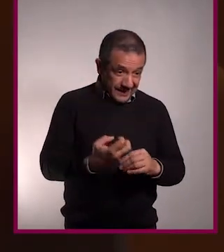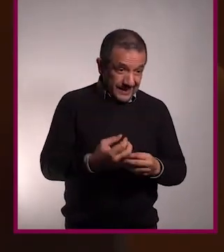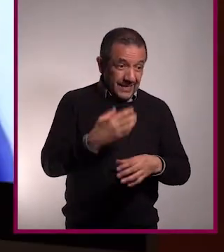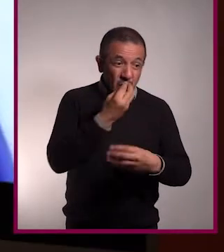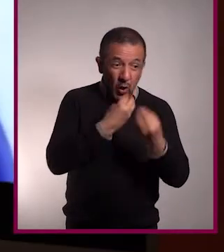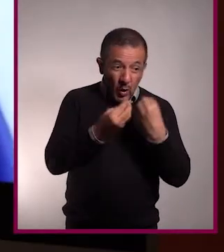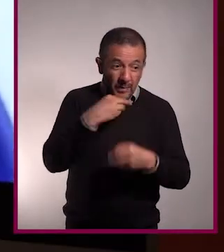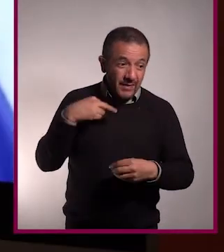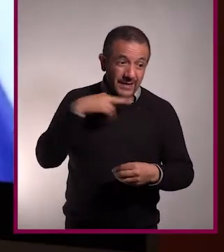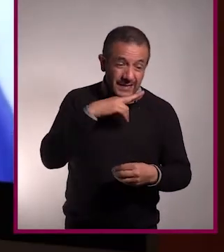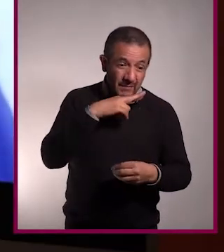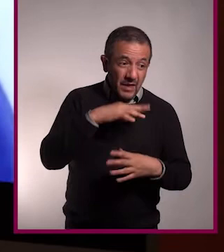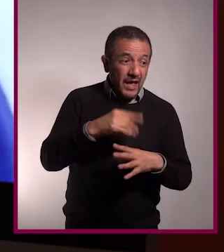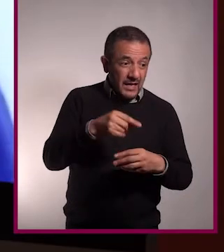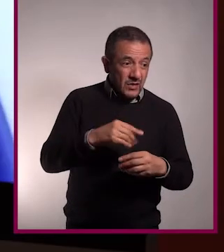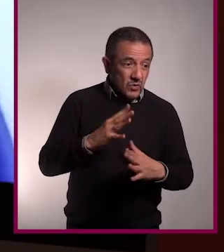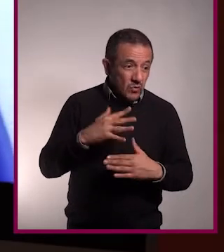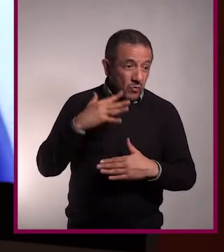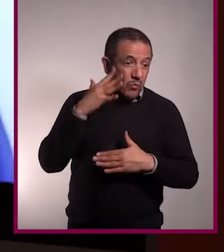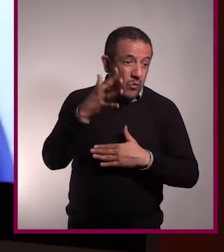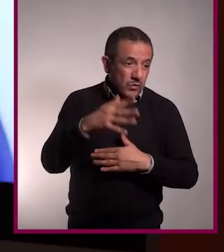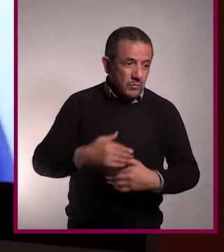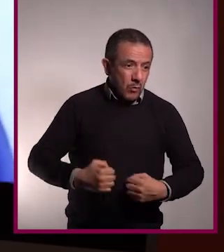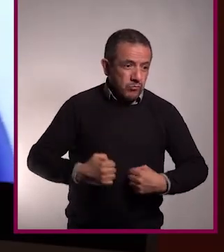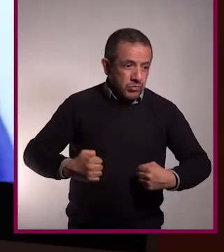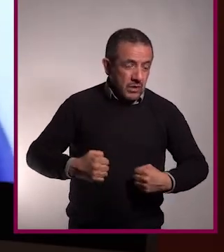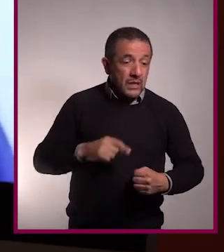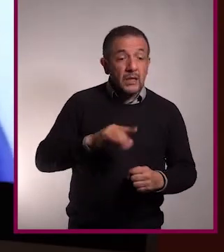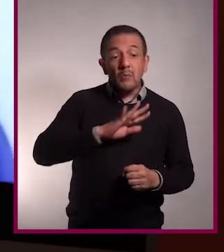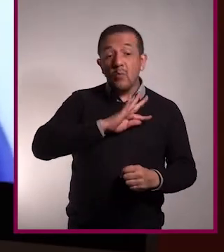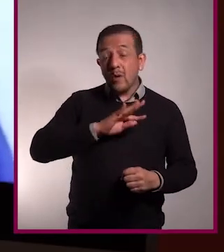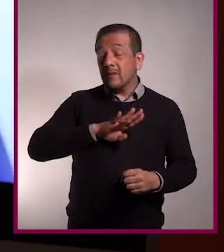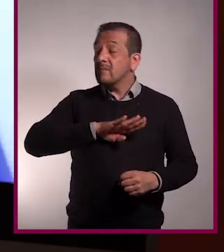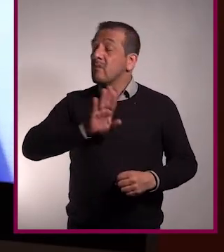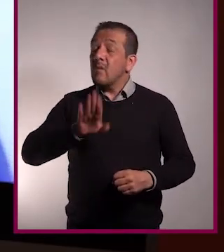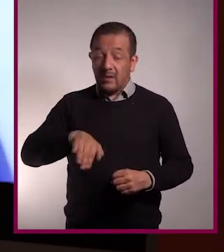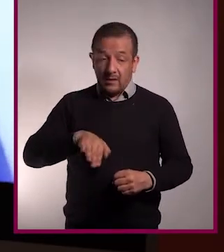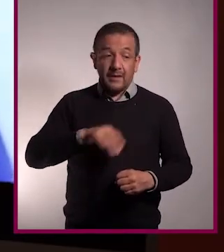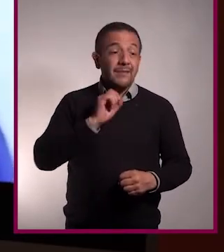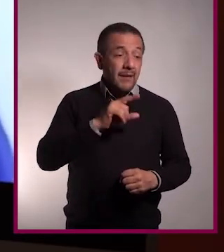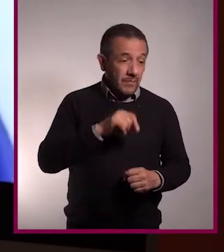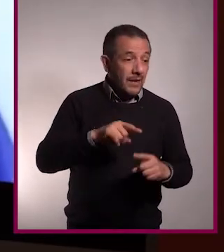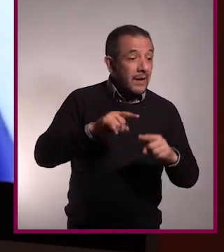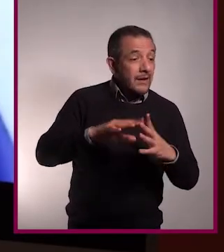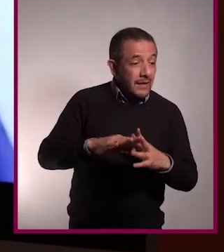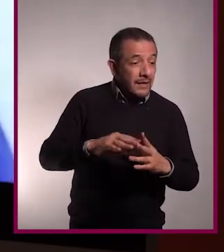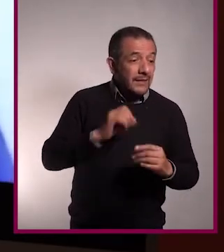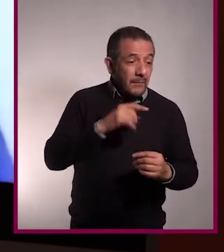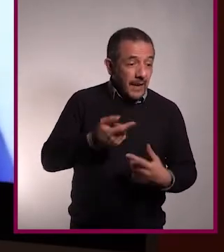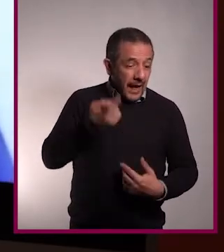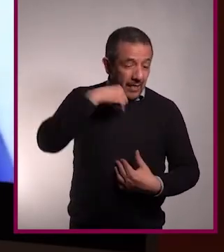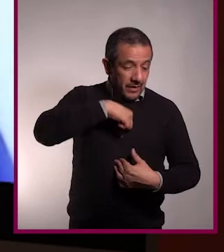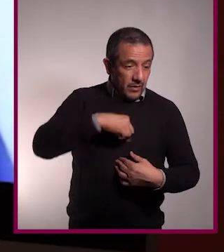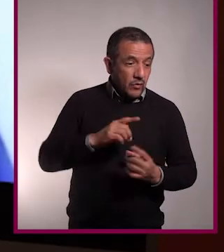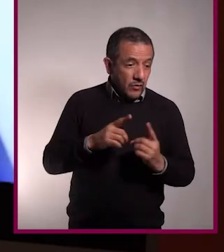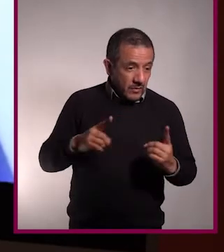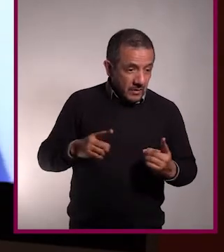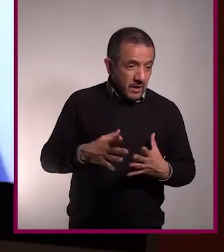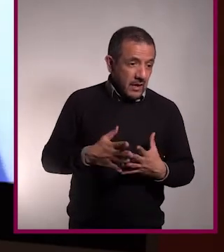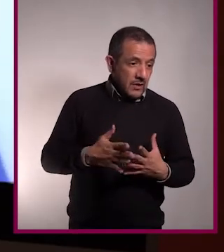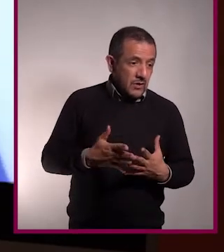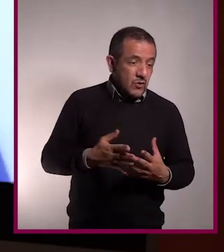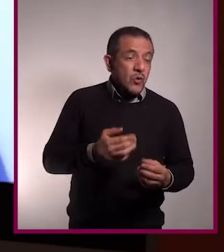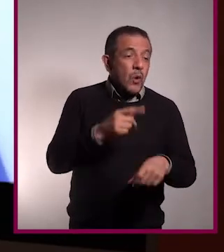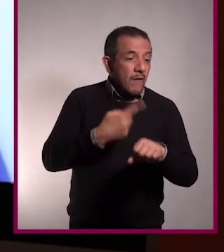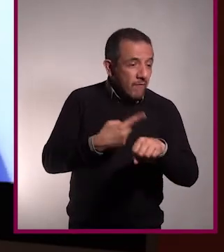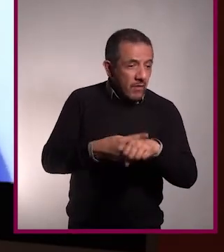adolescentes? Se ha visto que por un lado contribuye a la obesidad, al sobrepeso y que esto a la larga aumenta el riesgo de mortalidad y